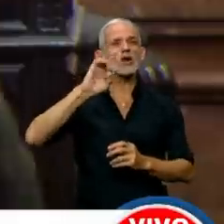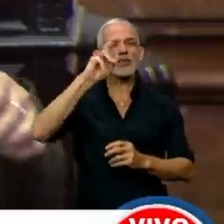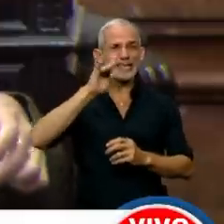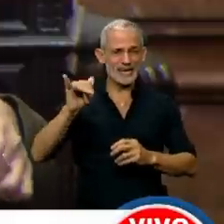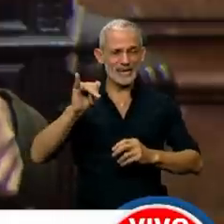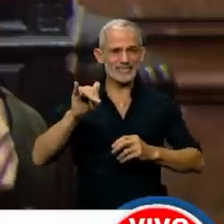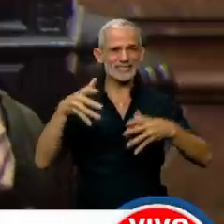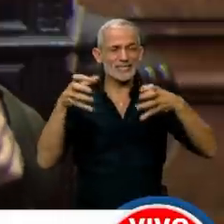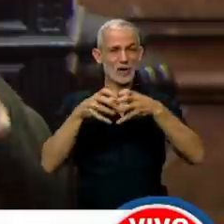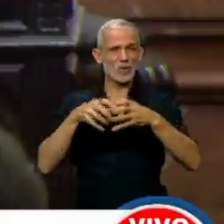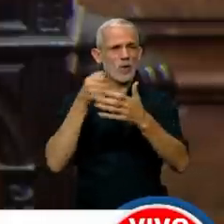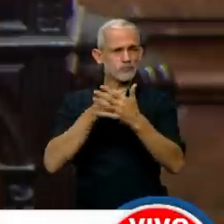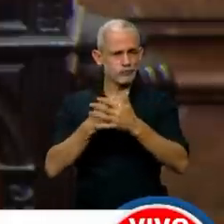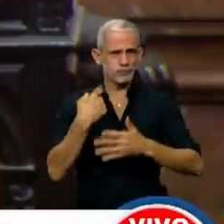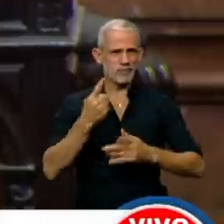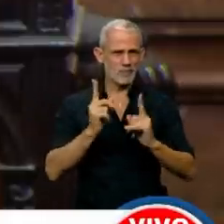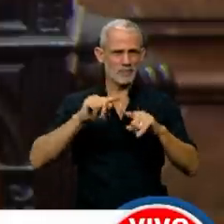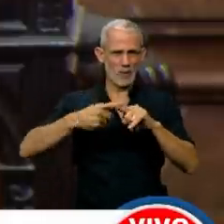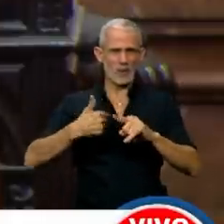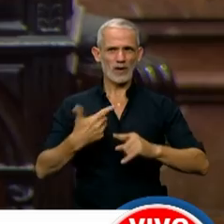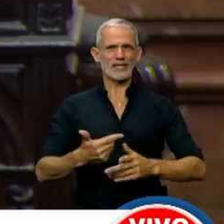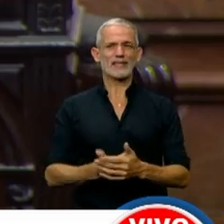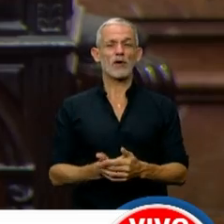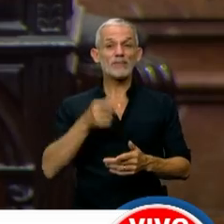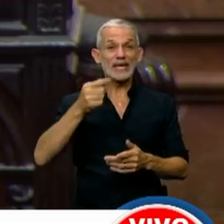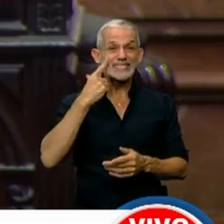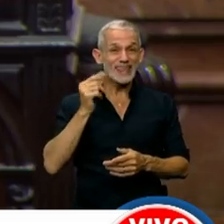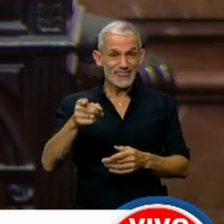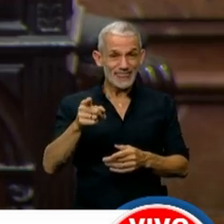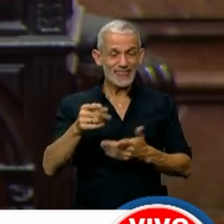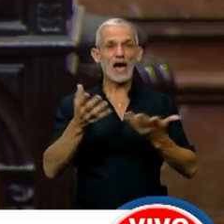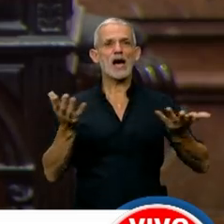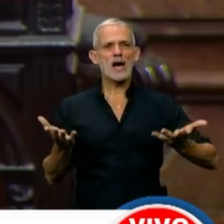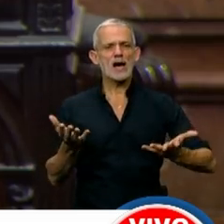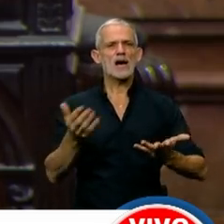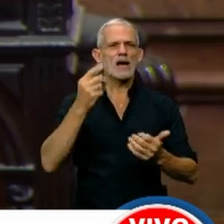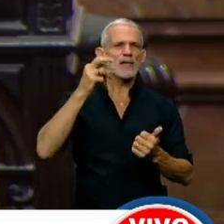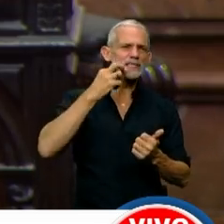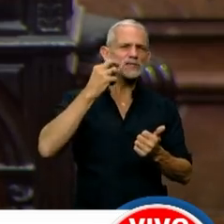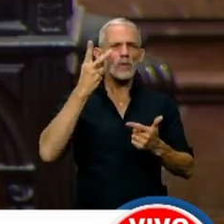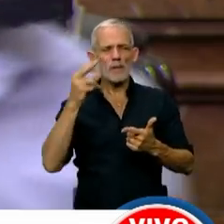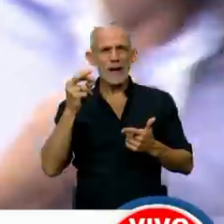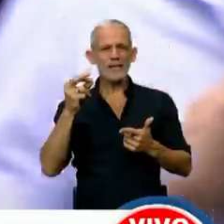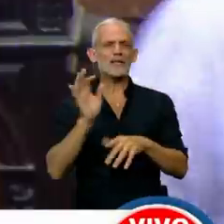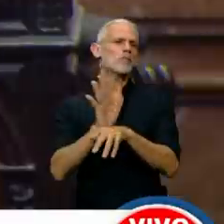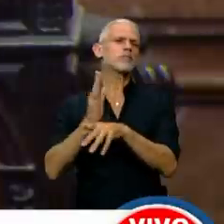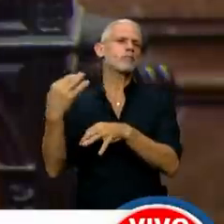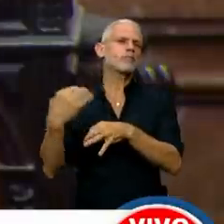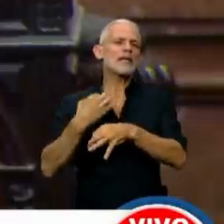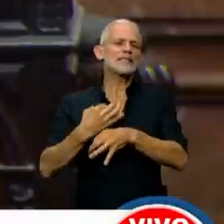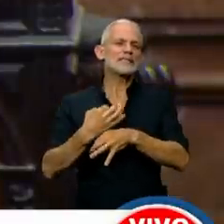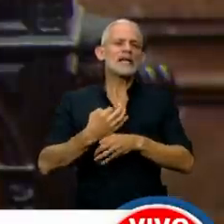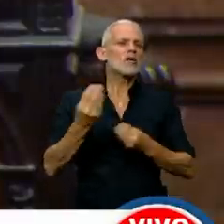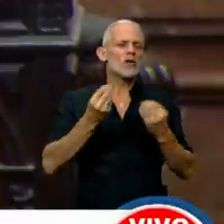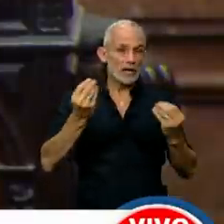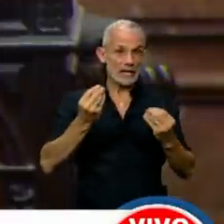de la corriente clasista y combativa estas jornadas nos dejaron una enseñanza que es